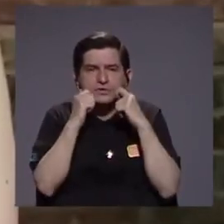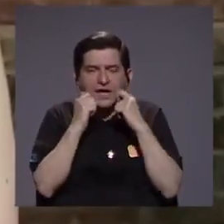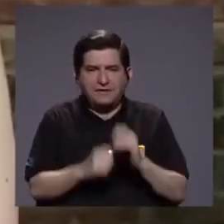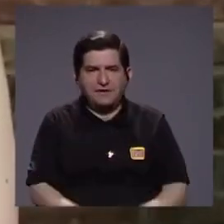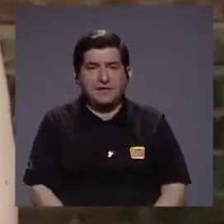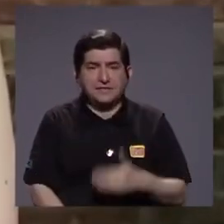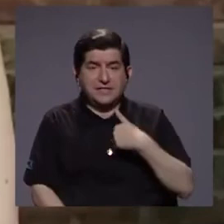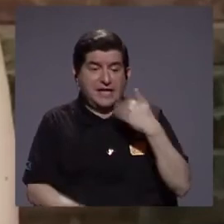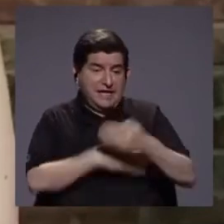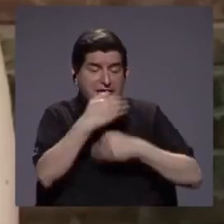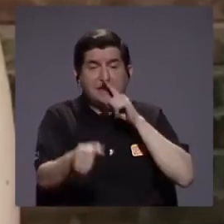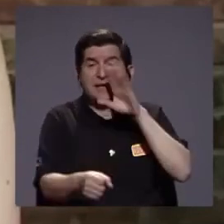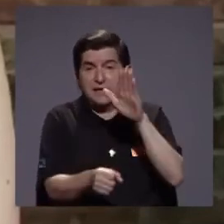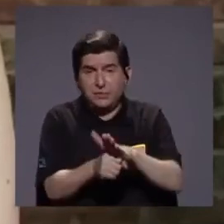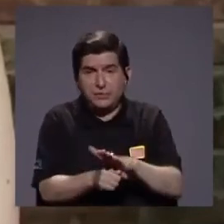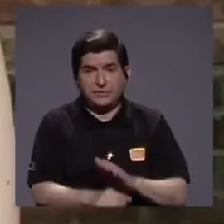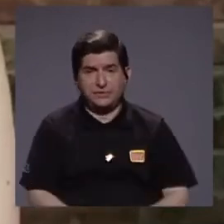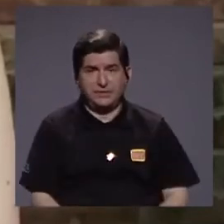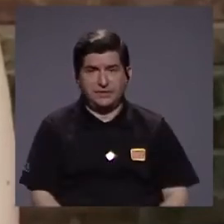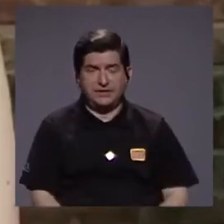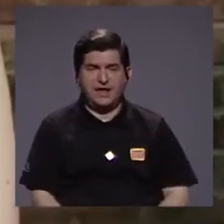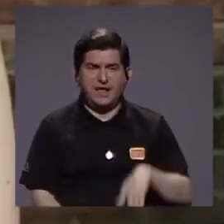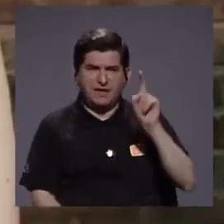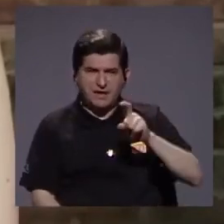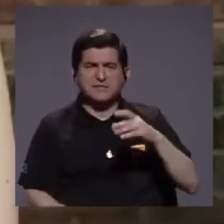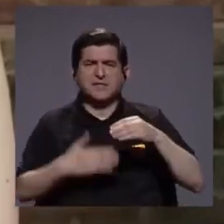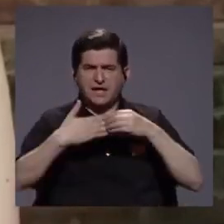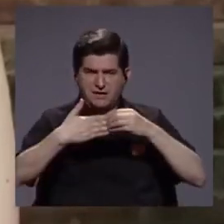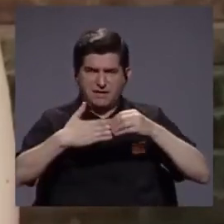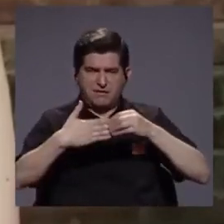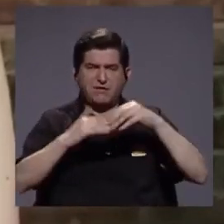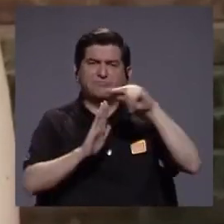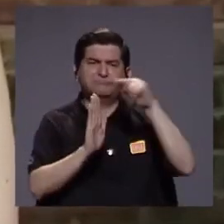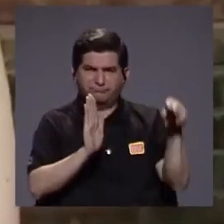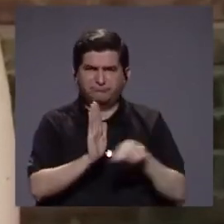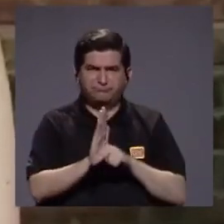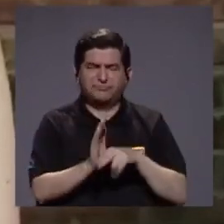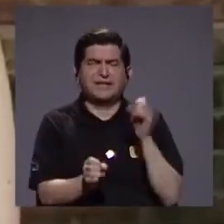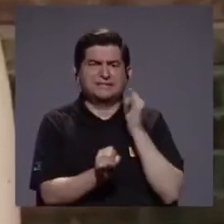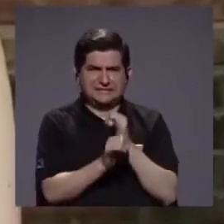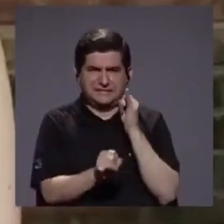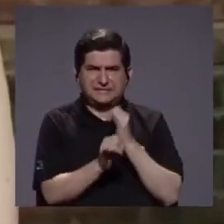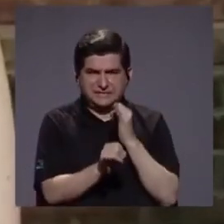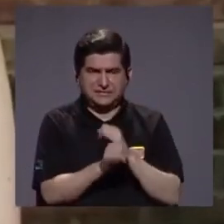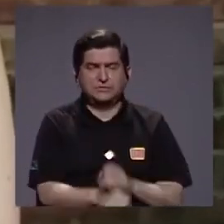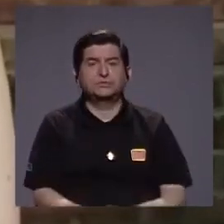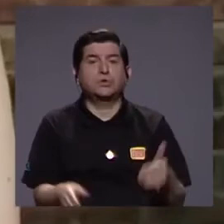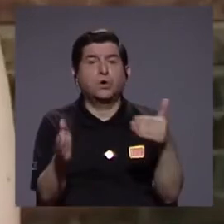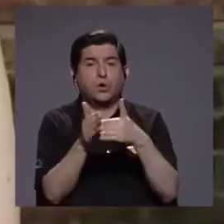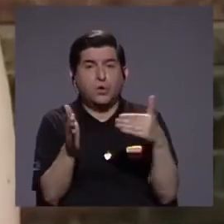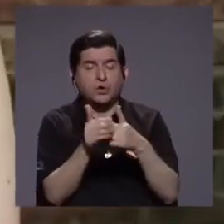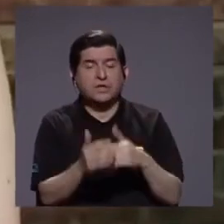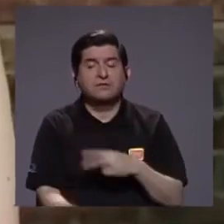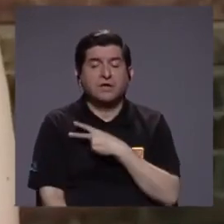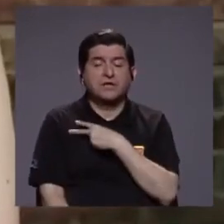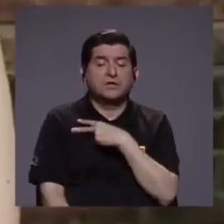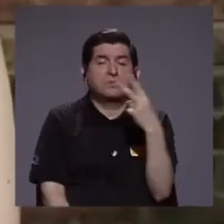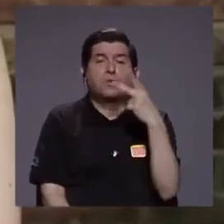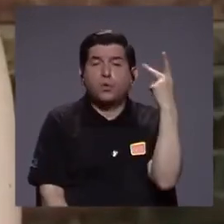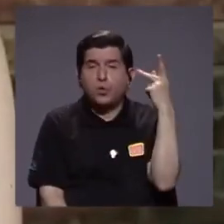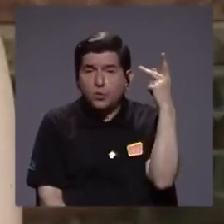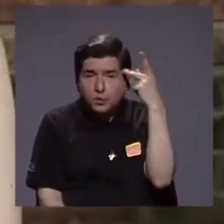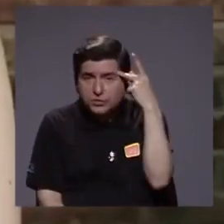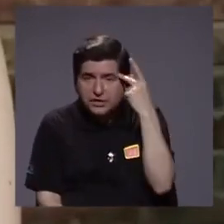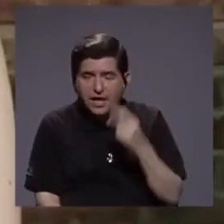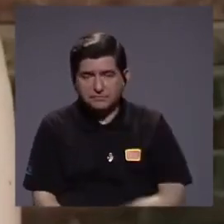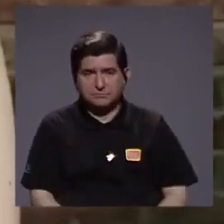donde habrá protocolos. Definitivamente tiene que flexibilizarse la normativa institucional y vuelvo a decir, es voluntad política. O